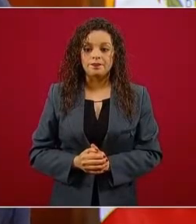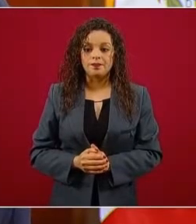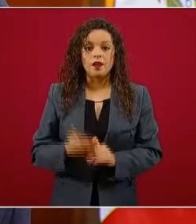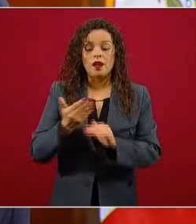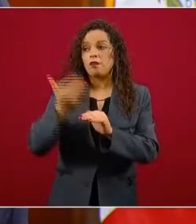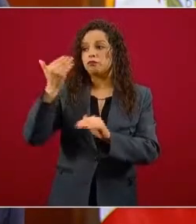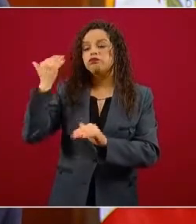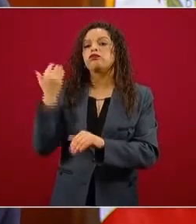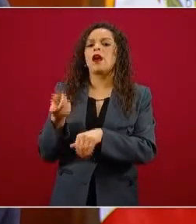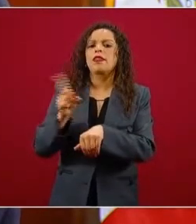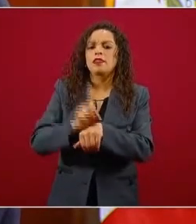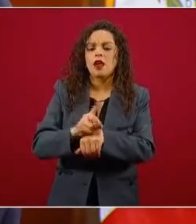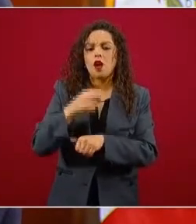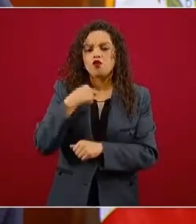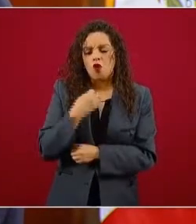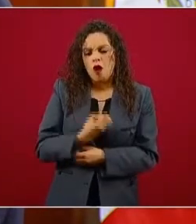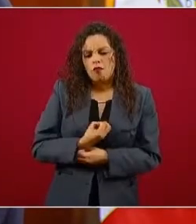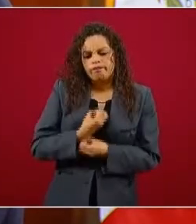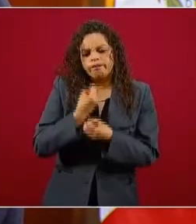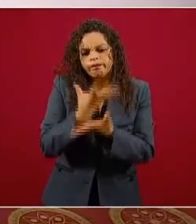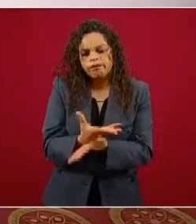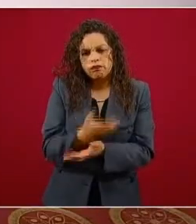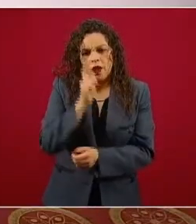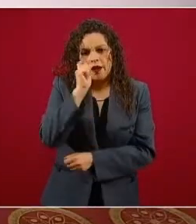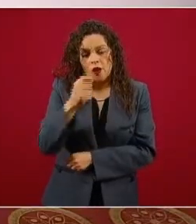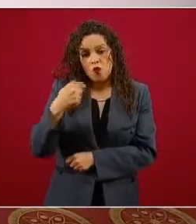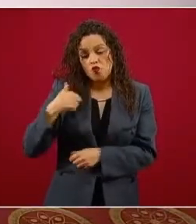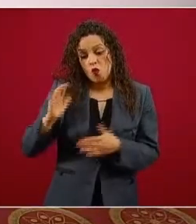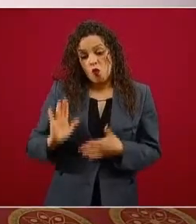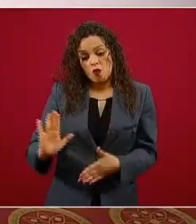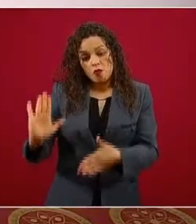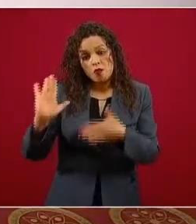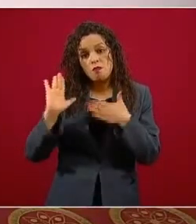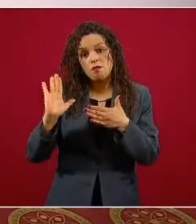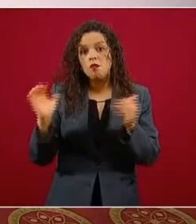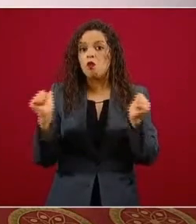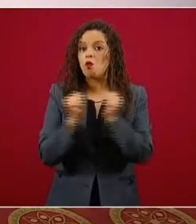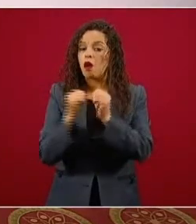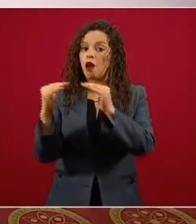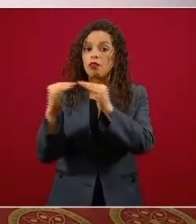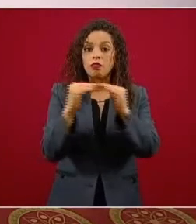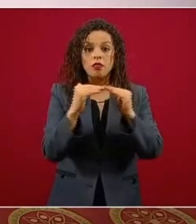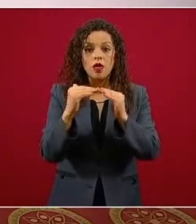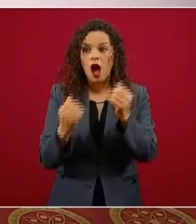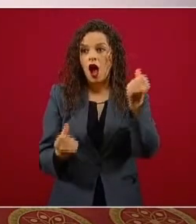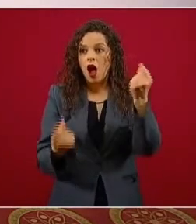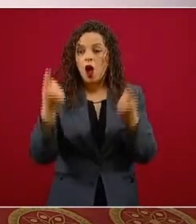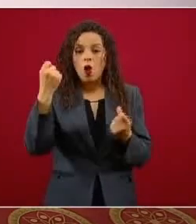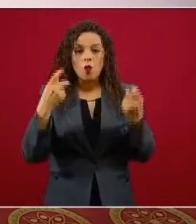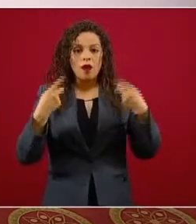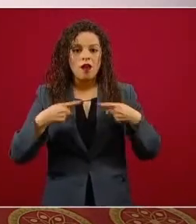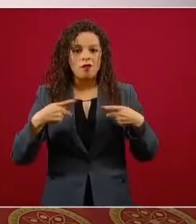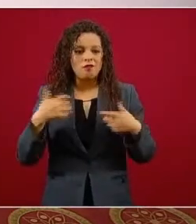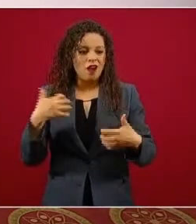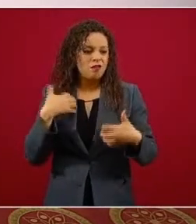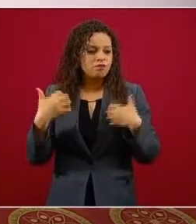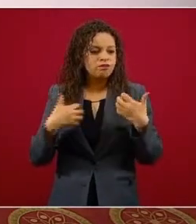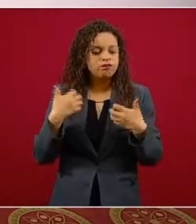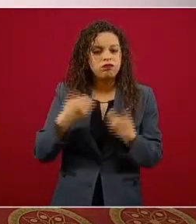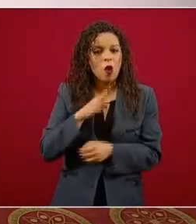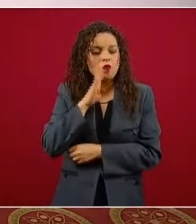expresé este compromiso por la democracia, algunos se molestaron y empezaron a vociferar que eso